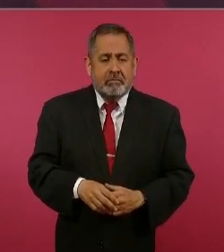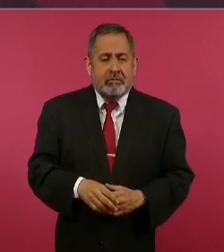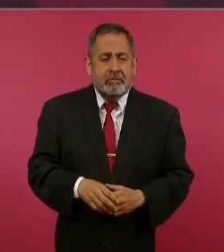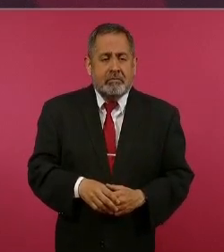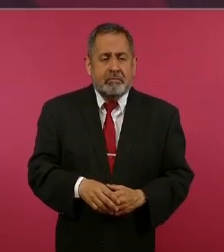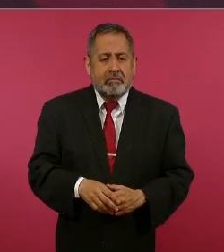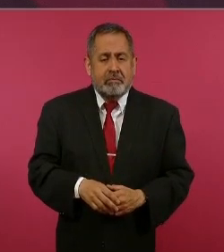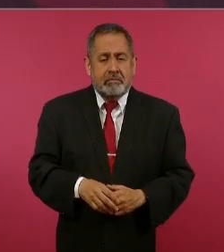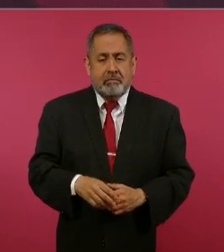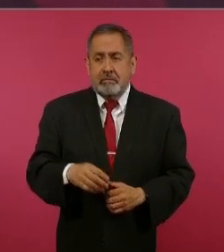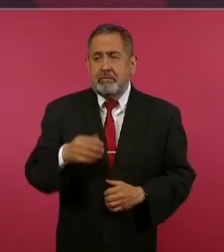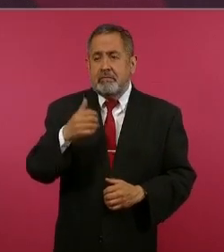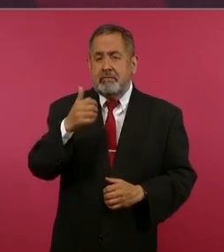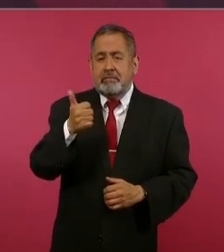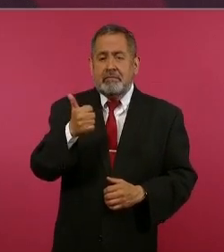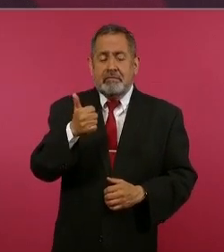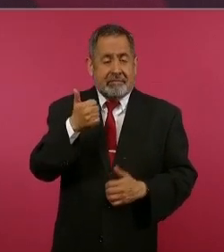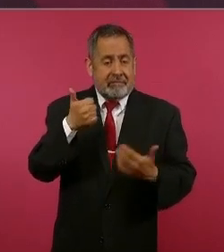En seis sexenios,